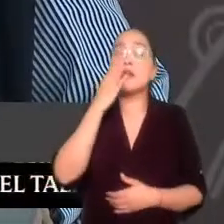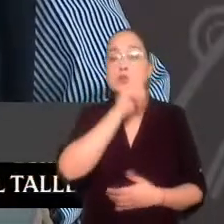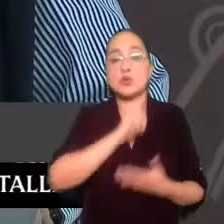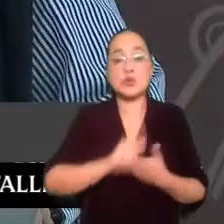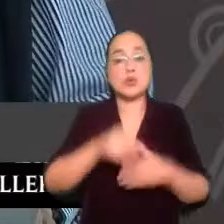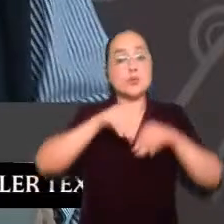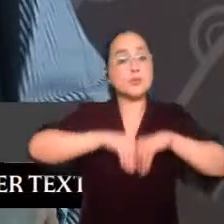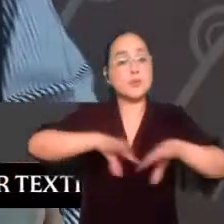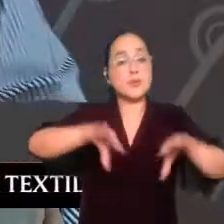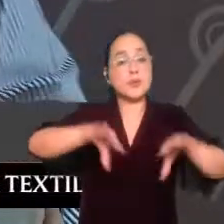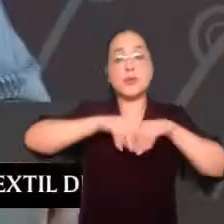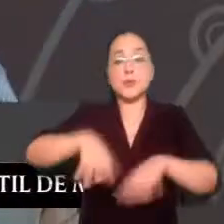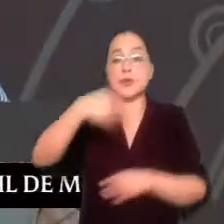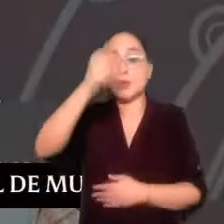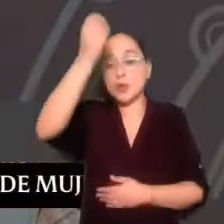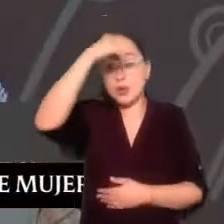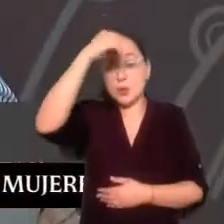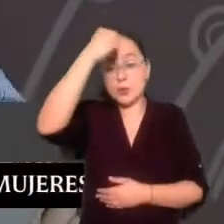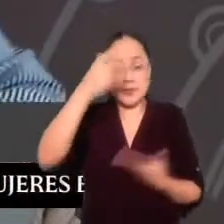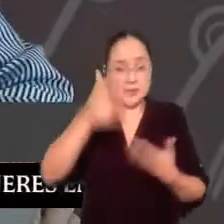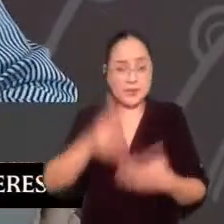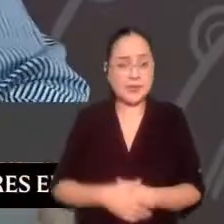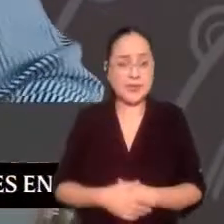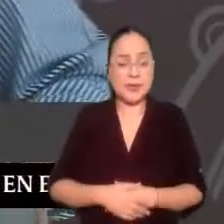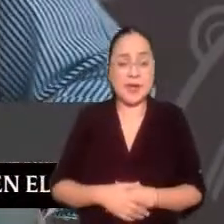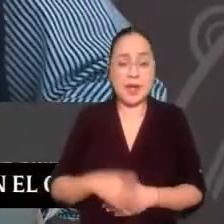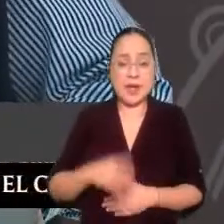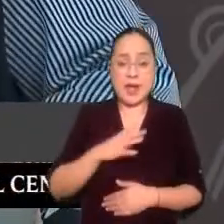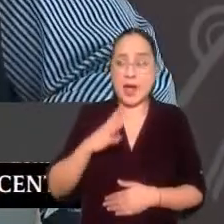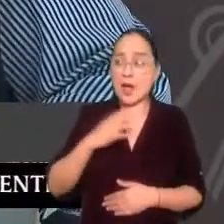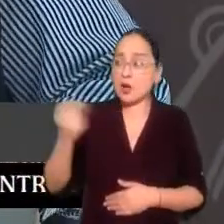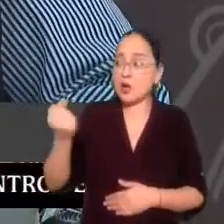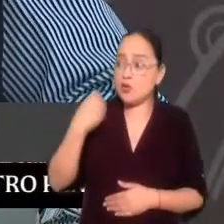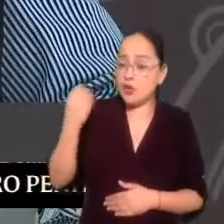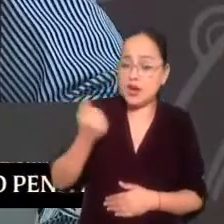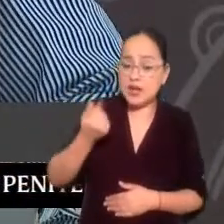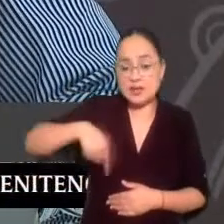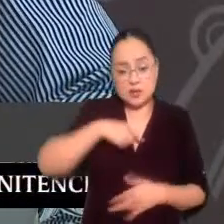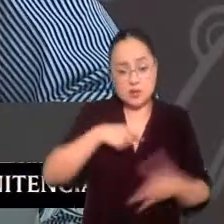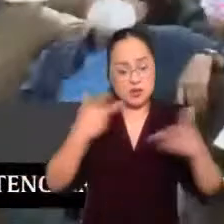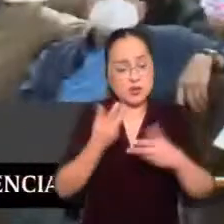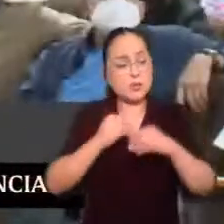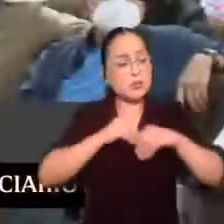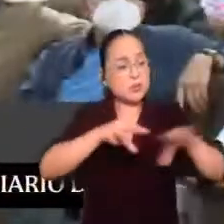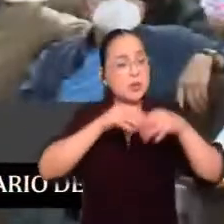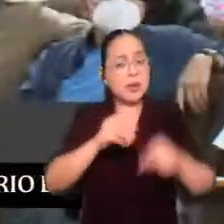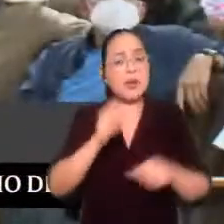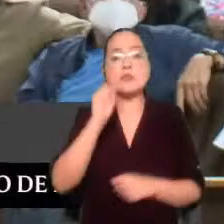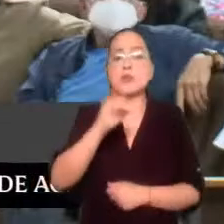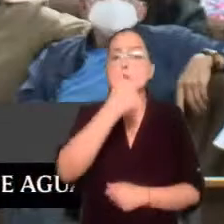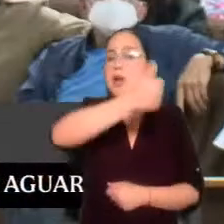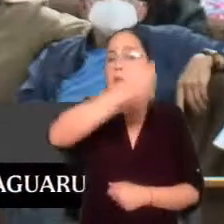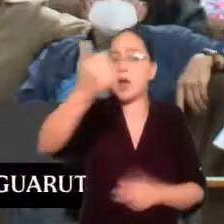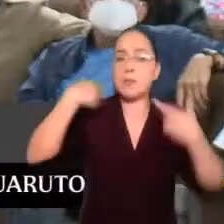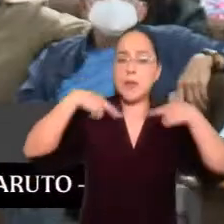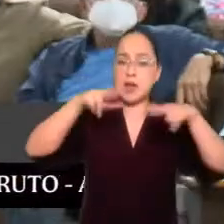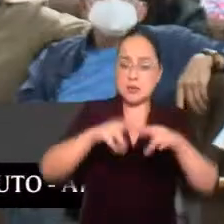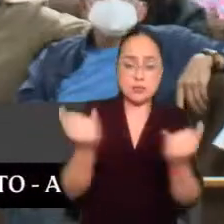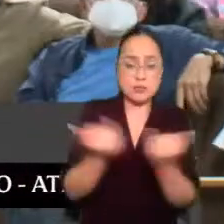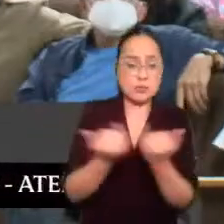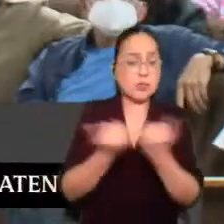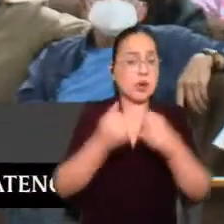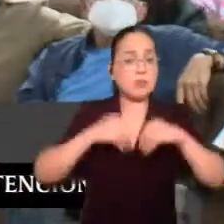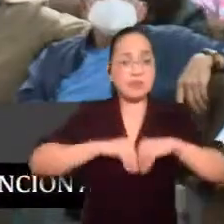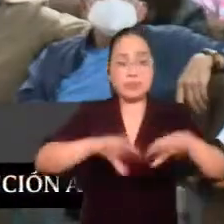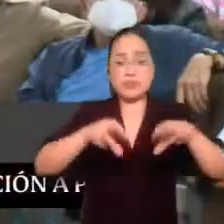No solamente se sube a la red las conferencias de prensa, las cosas que se hacen acá, que algunas no se suben.